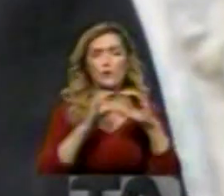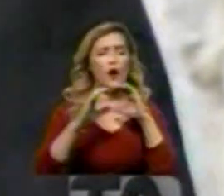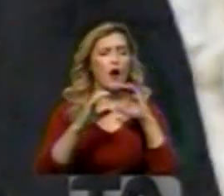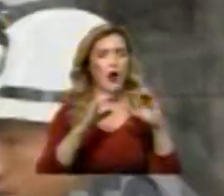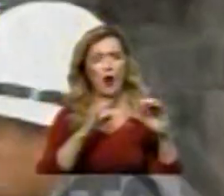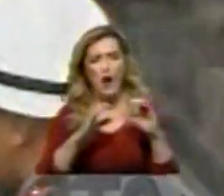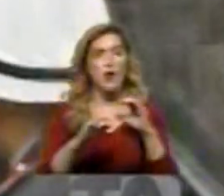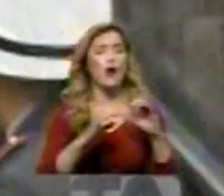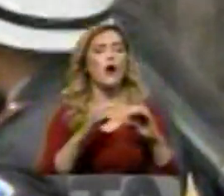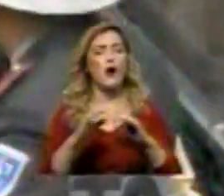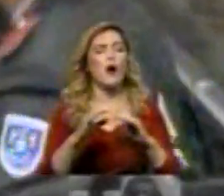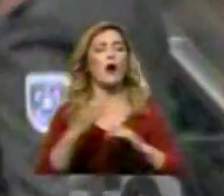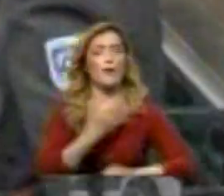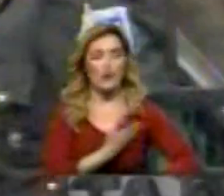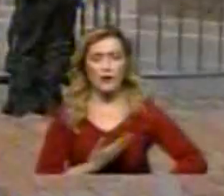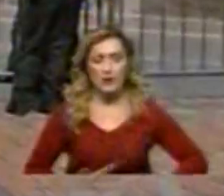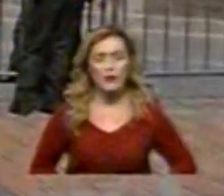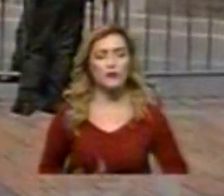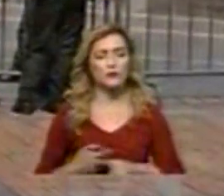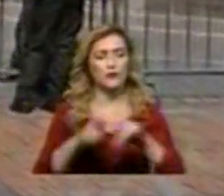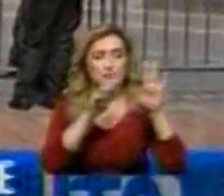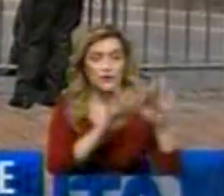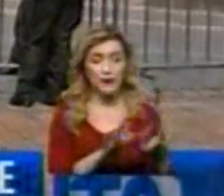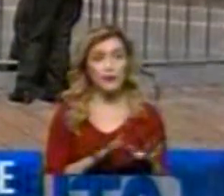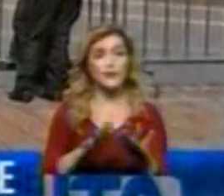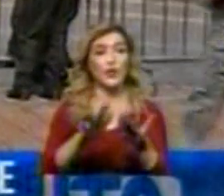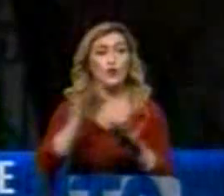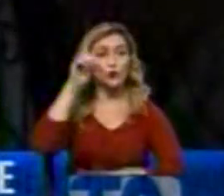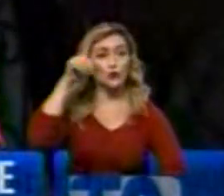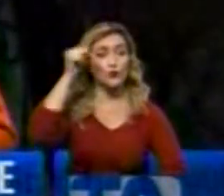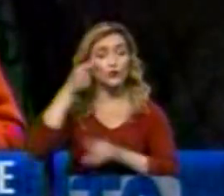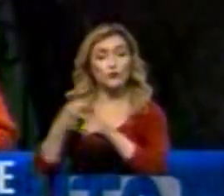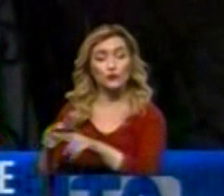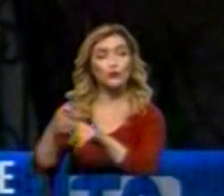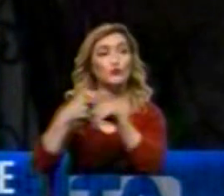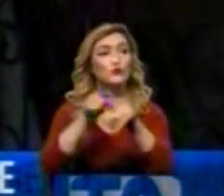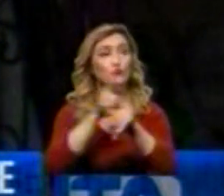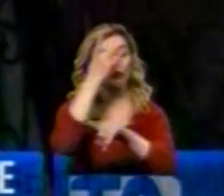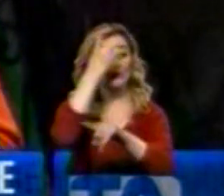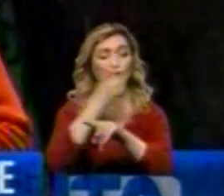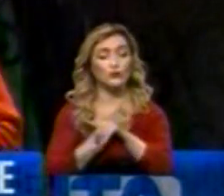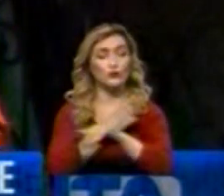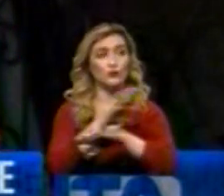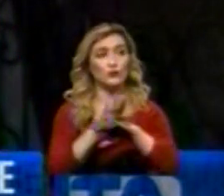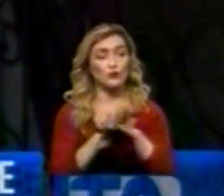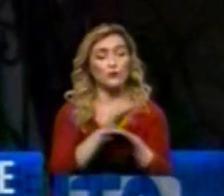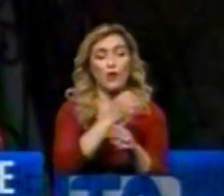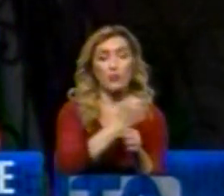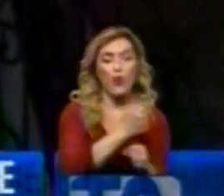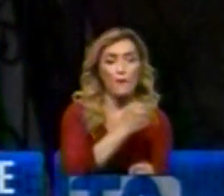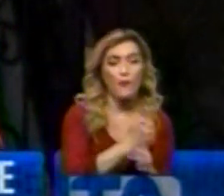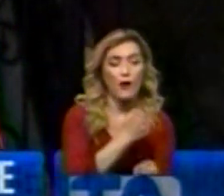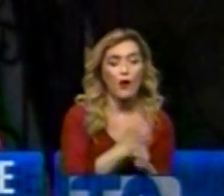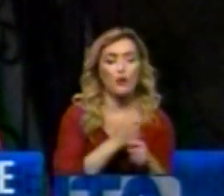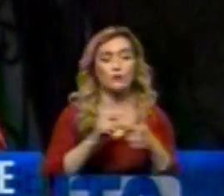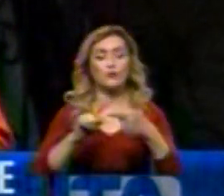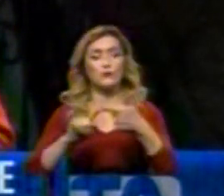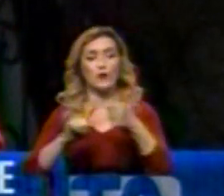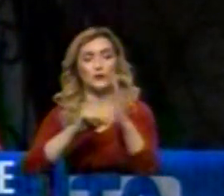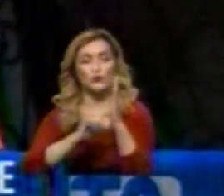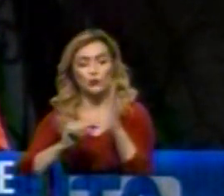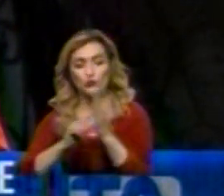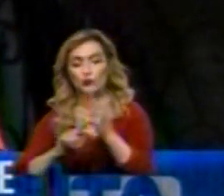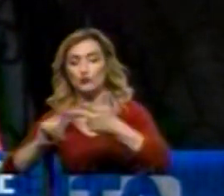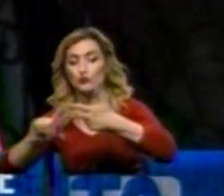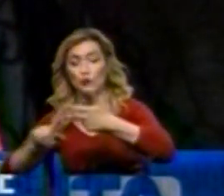mandatario y con otros secretarios de Estado para tomar definiciones en materia laboral, tributaria y, por supuesto, también hay cambios que se realizarán